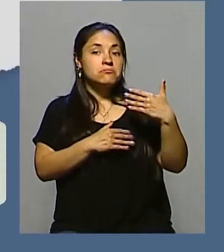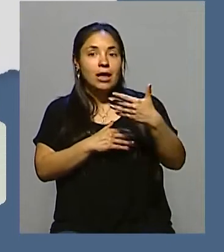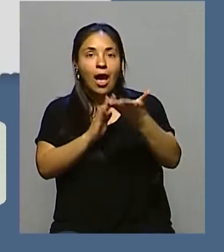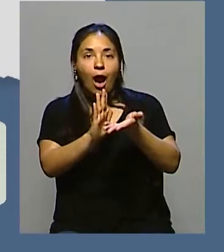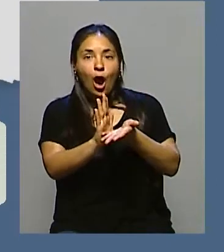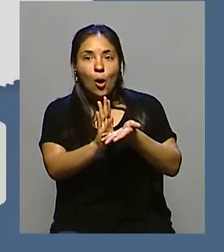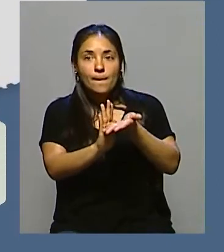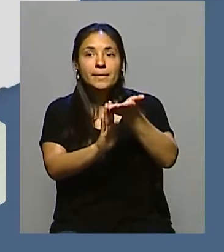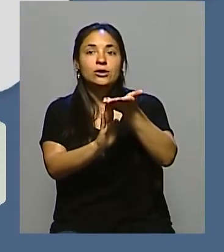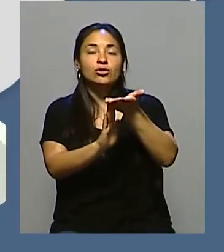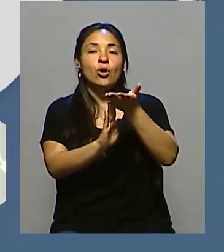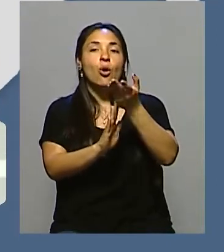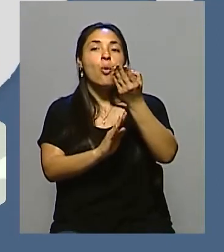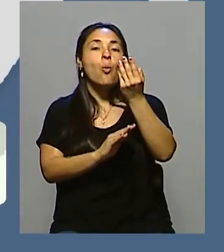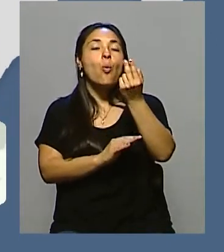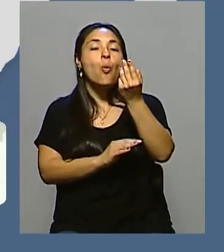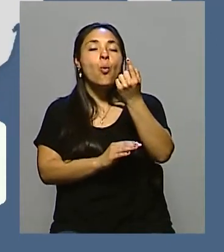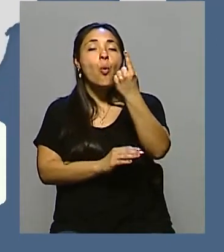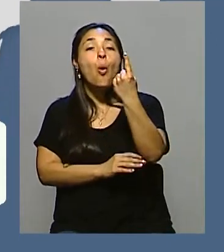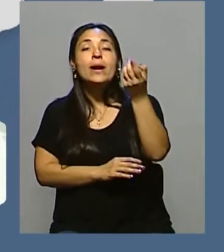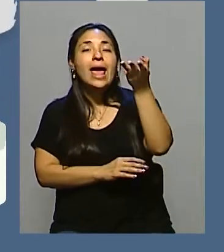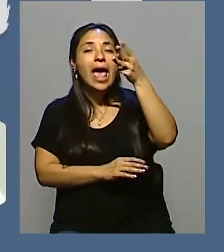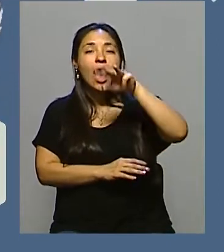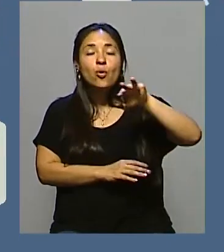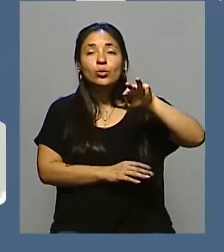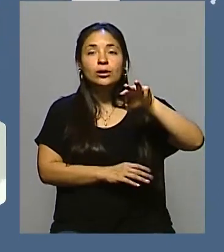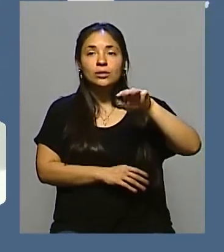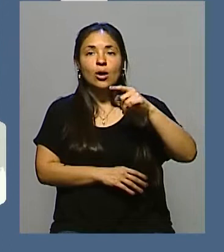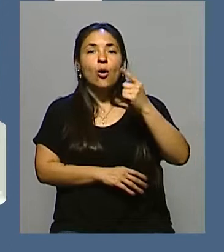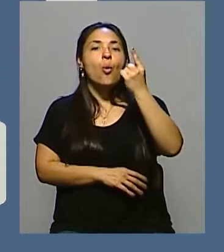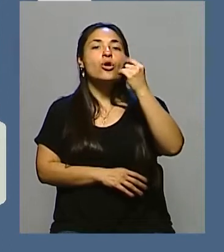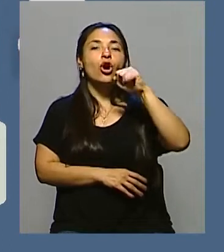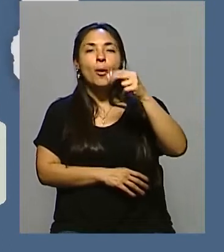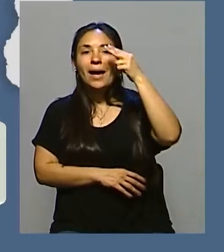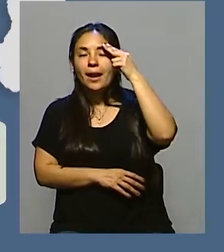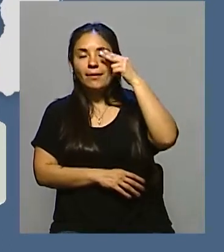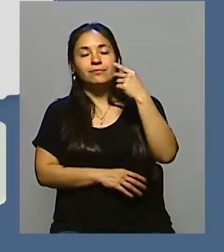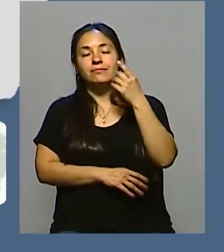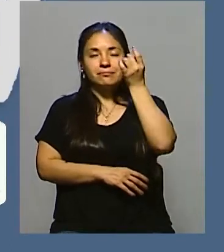a 1 euro con 31 centavos, no, primero 90 centavos, luego 1 euro con 31 centavos.